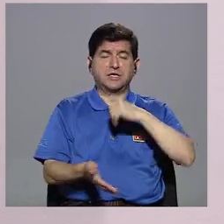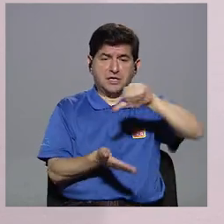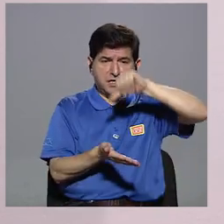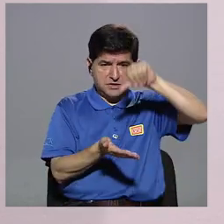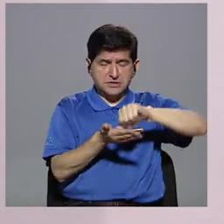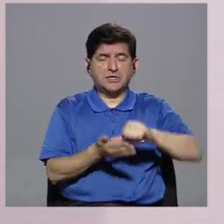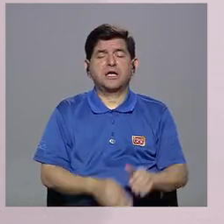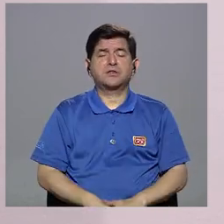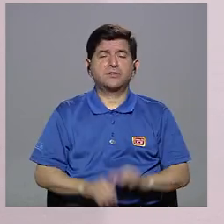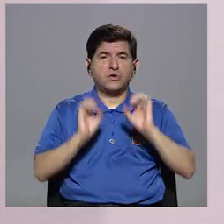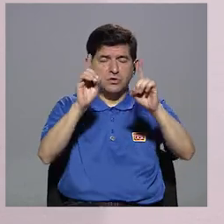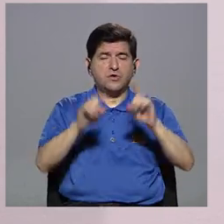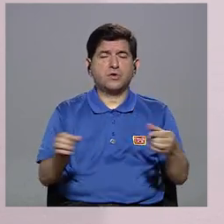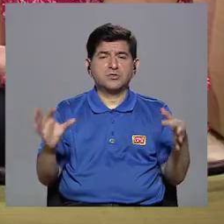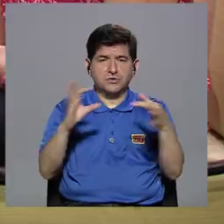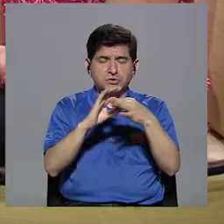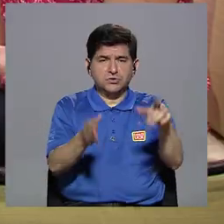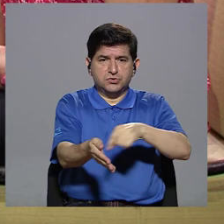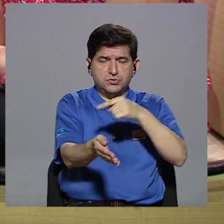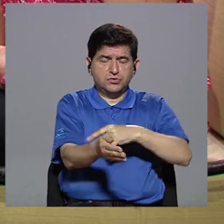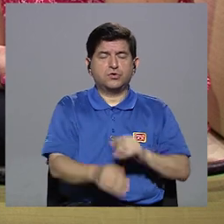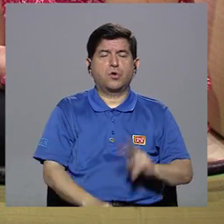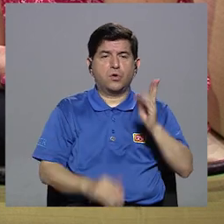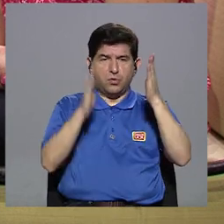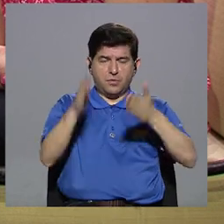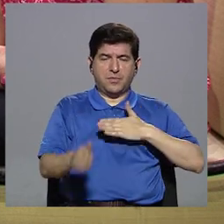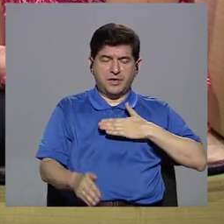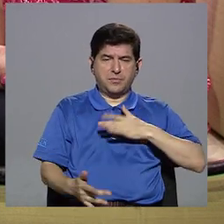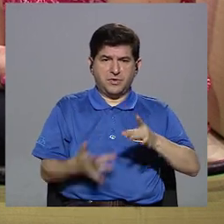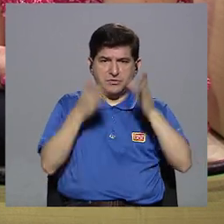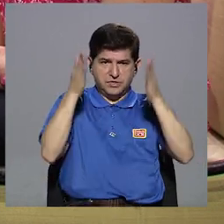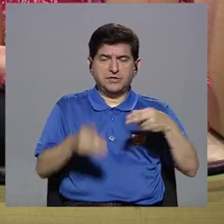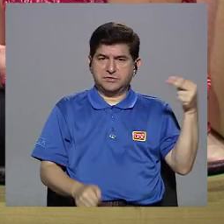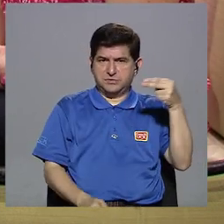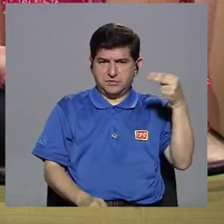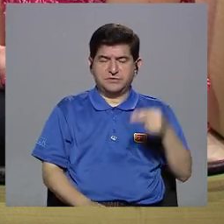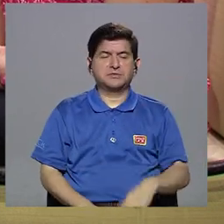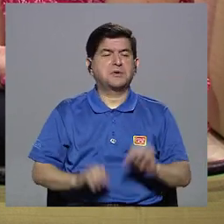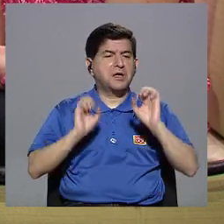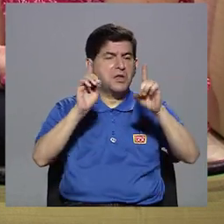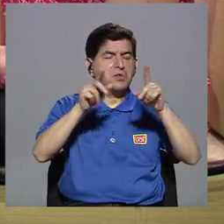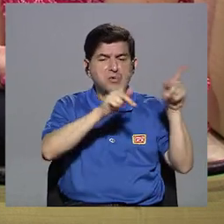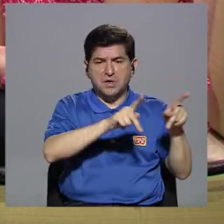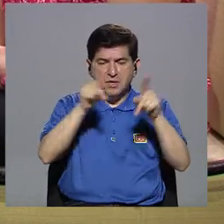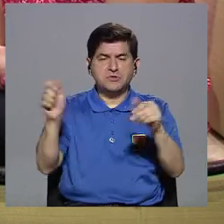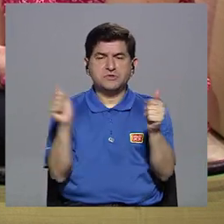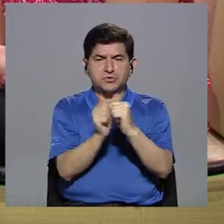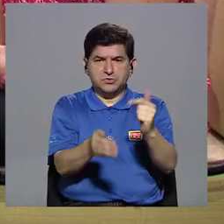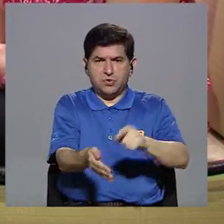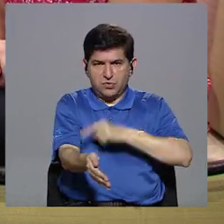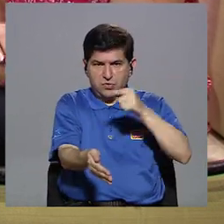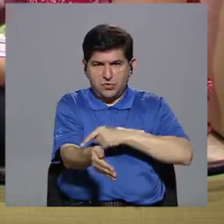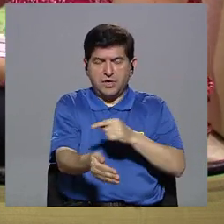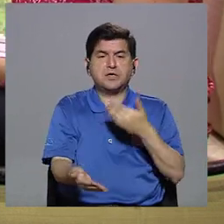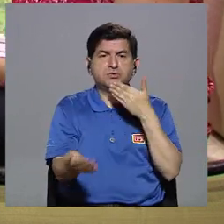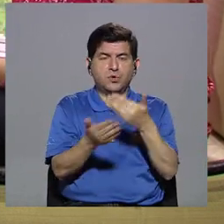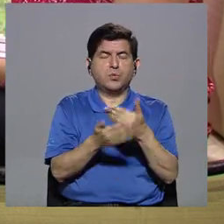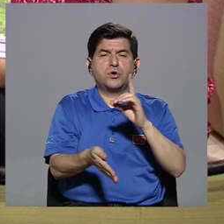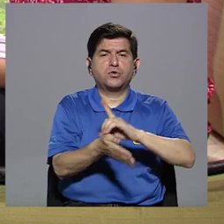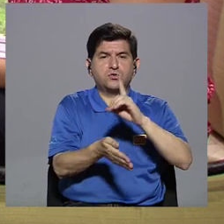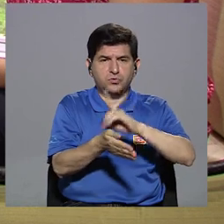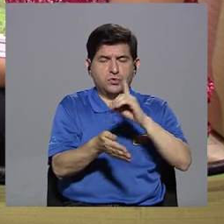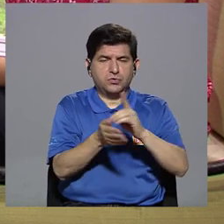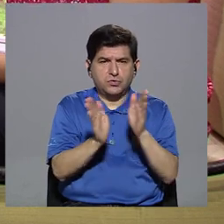centros de educación en diabetes muchos colegas míos endocrinólogos educan a los pacientes diabéticos muchos buenos